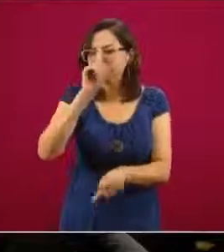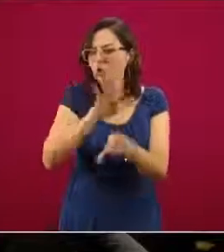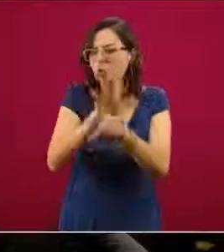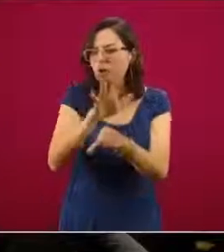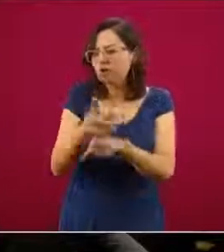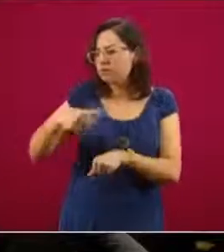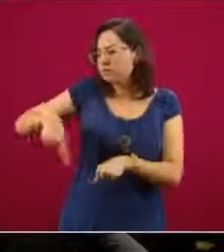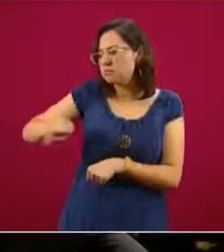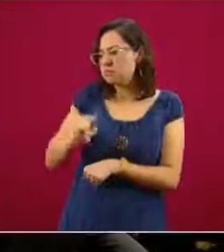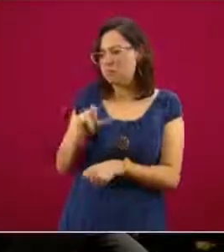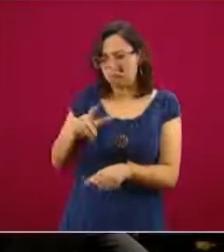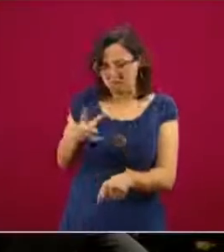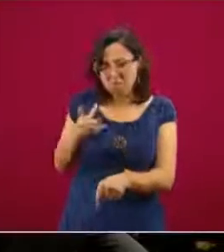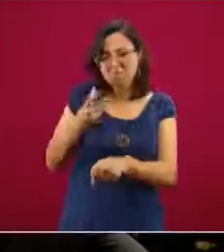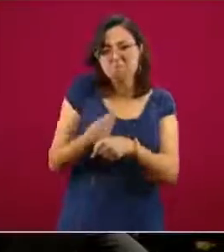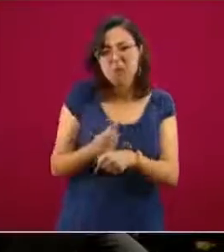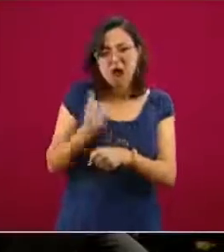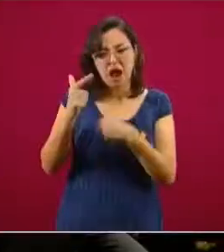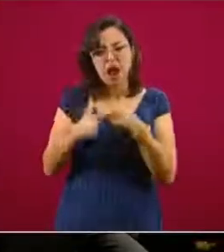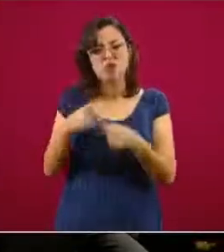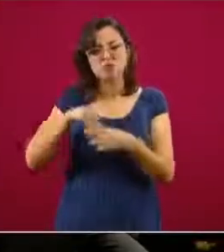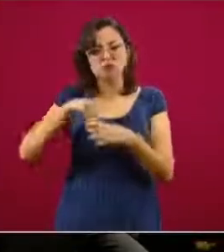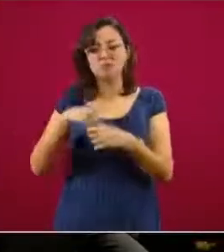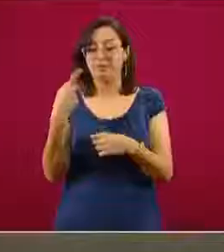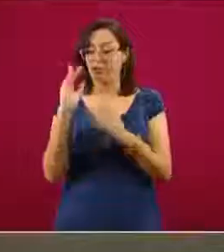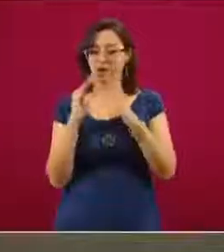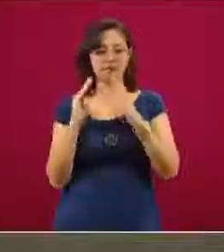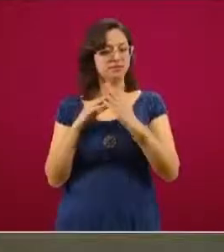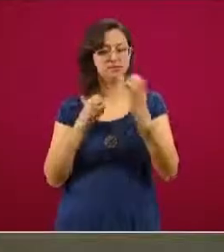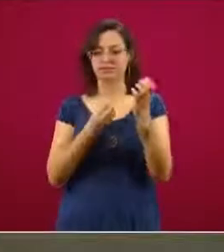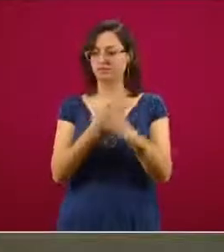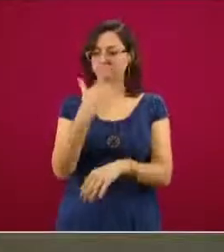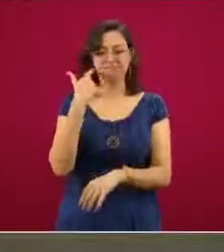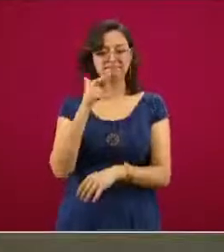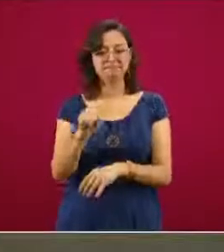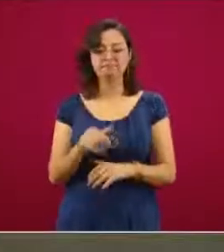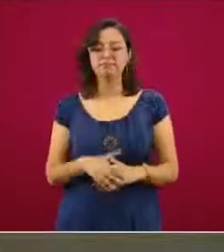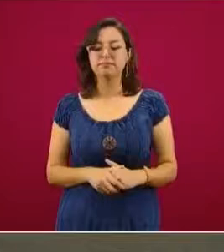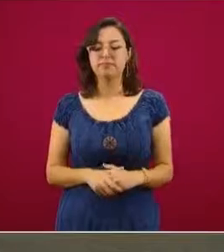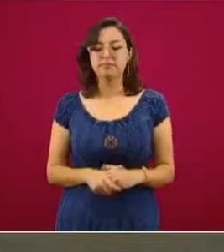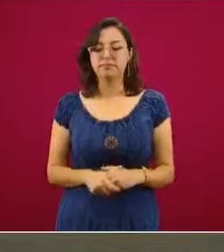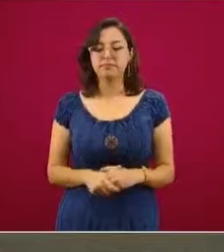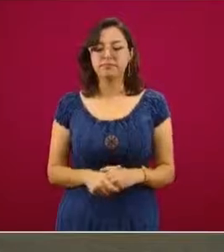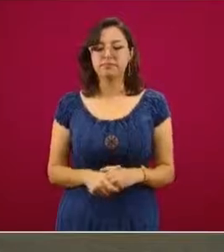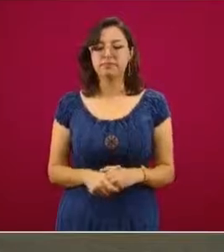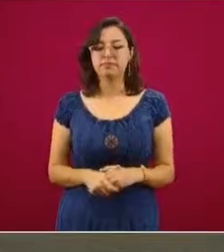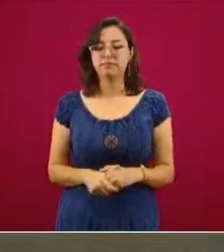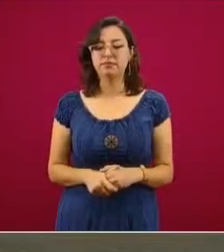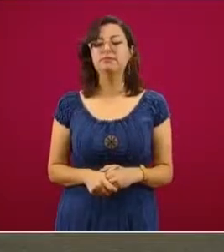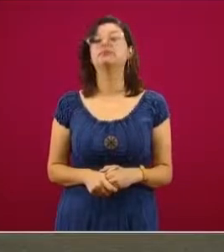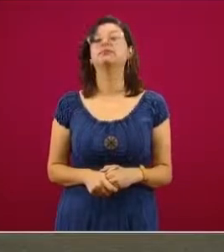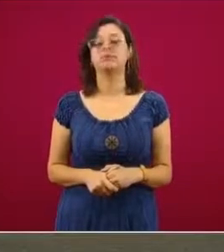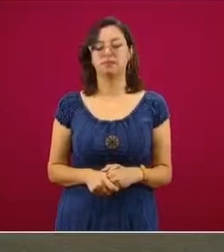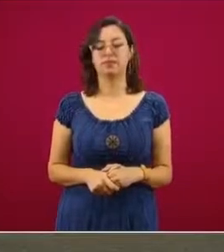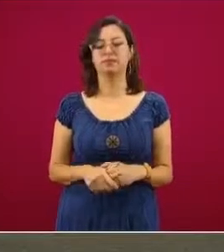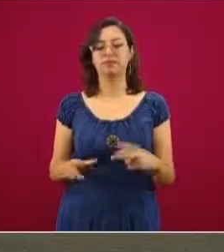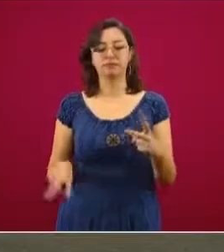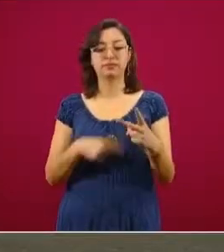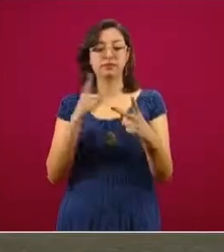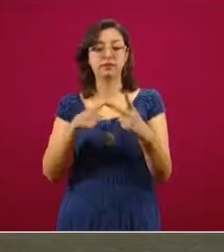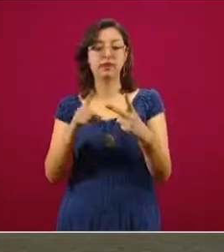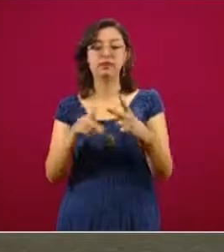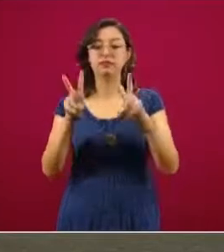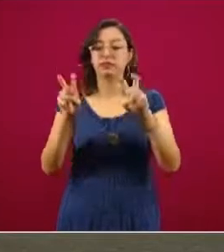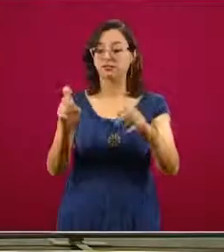mexicanos que quieren dar un extra, pero que no quieren salir de casa? Gracias. Muchas gracias. Sobre lo segundo, lo que le puedo decir es de donativos,